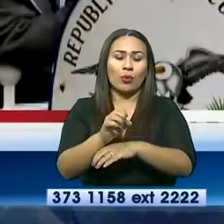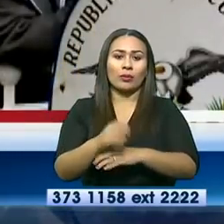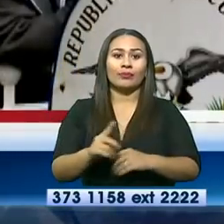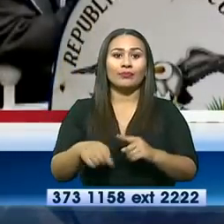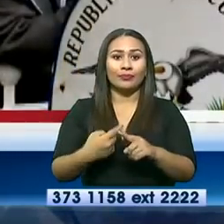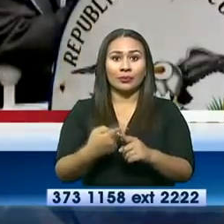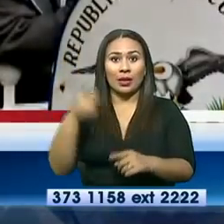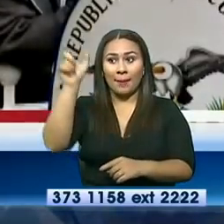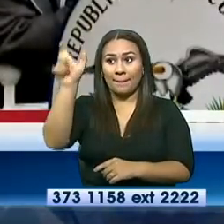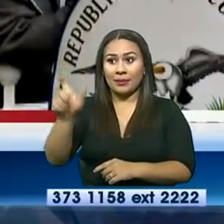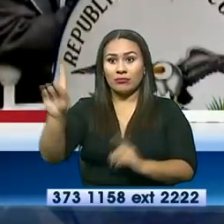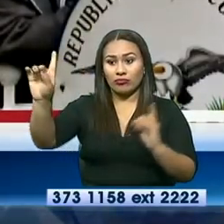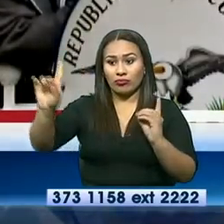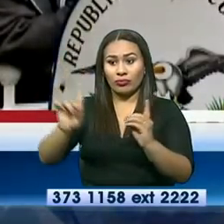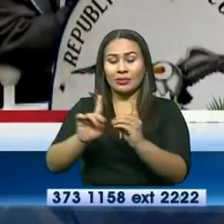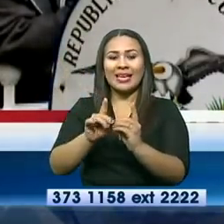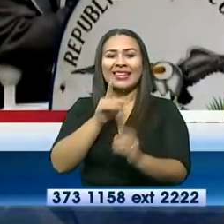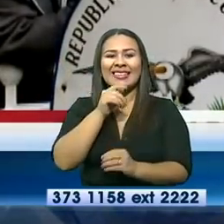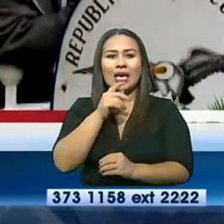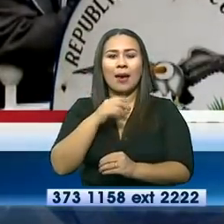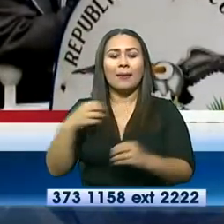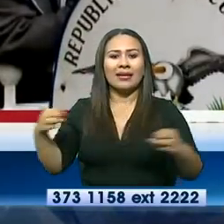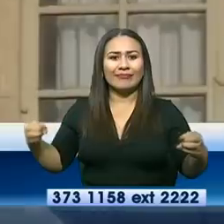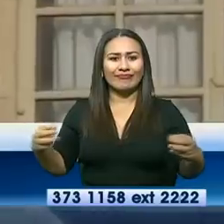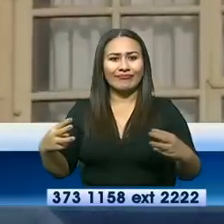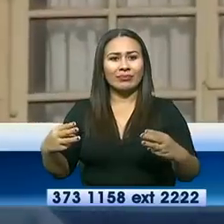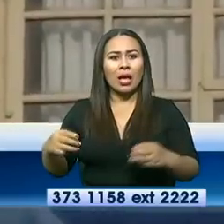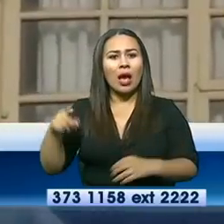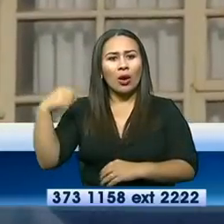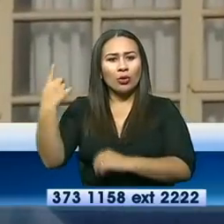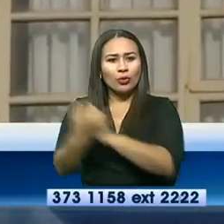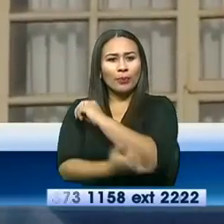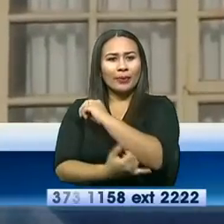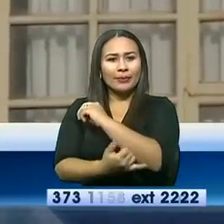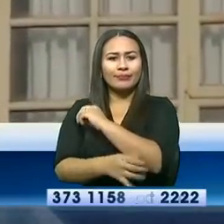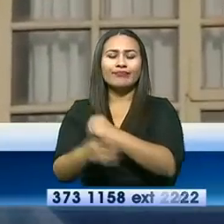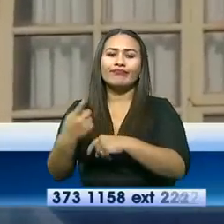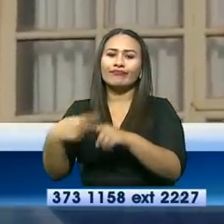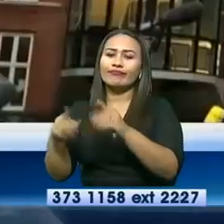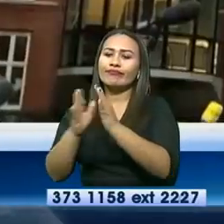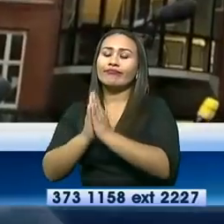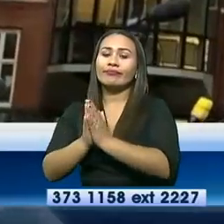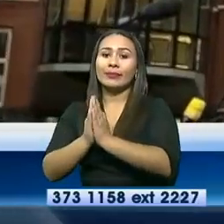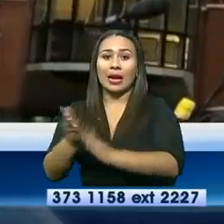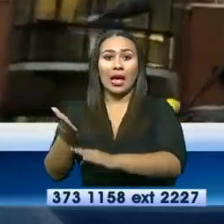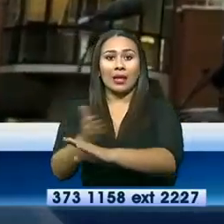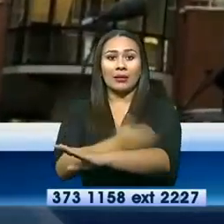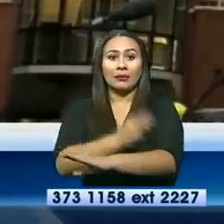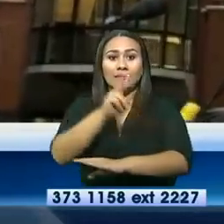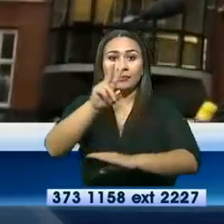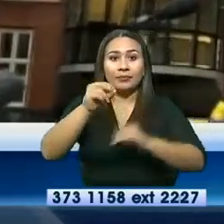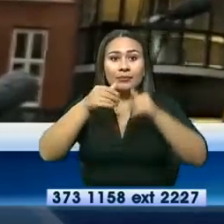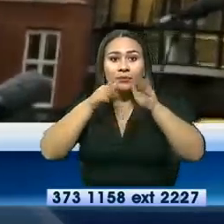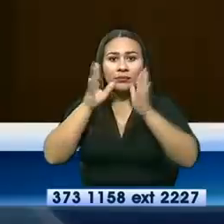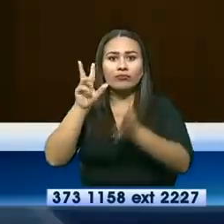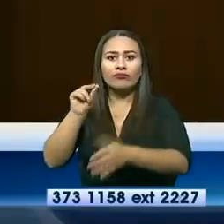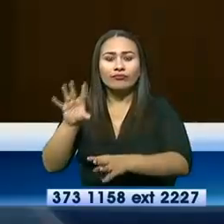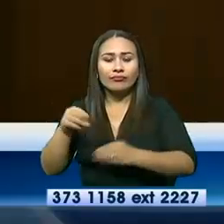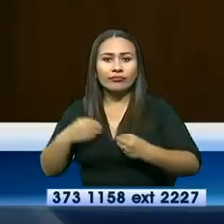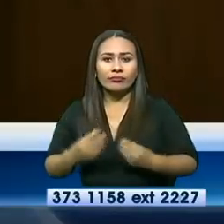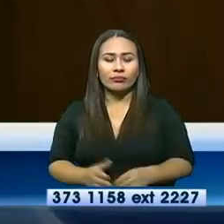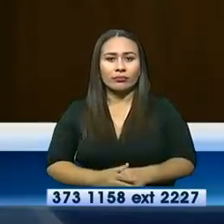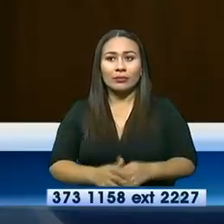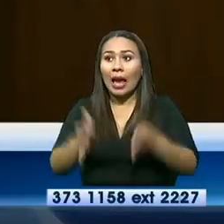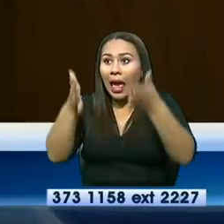trámite para que Reino Unido reconociese a Assange como agente diplomático, pero la petición del 20 de diciembre fue rechazada. En